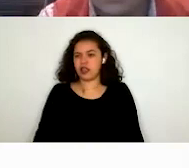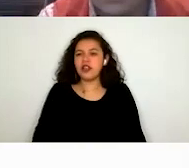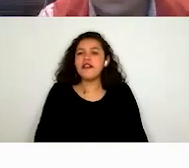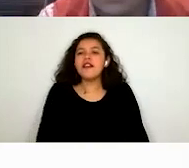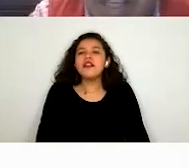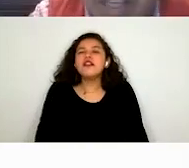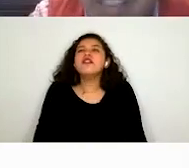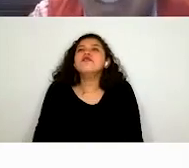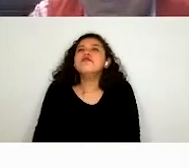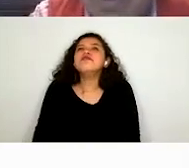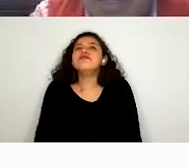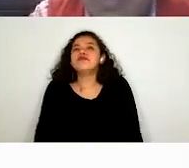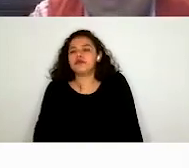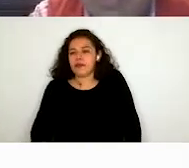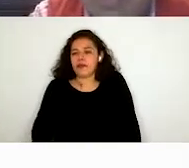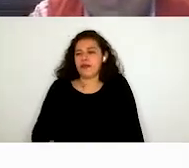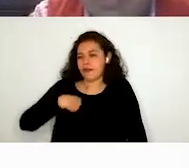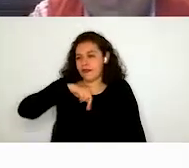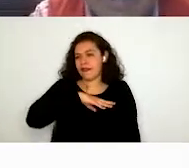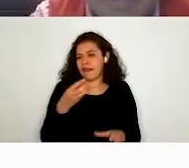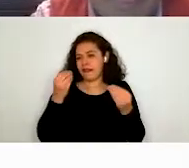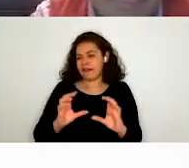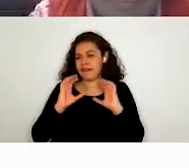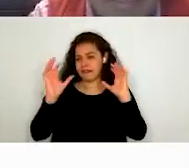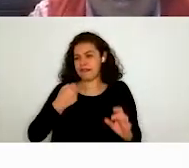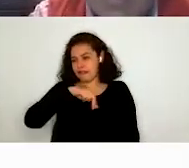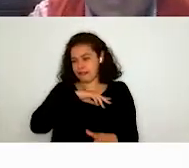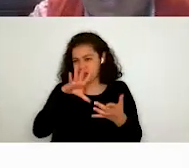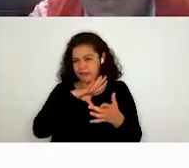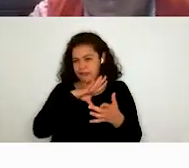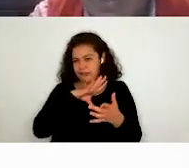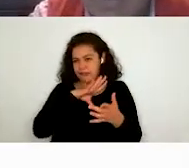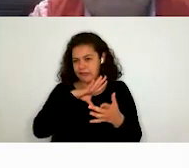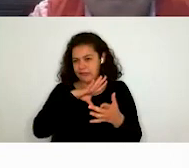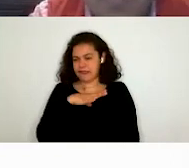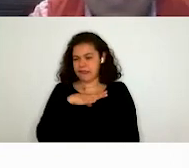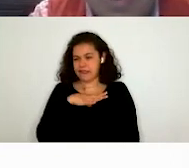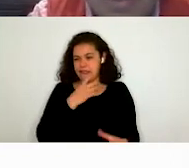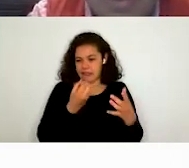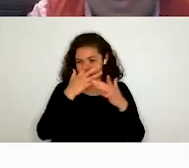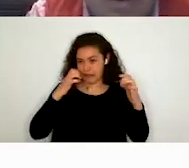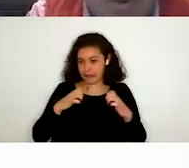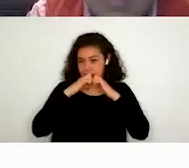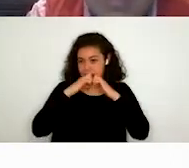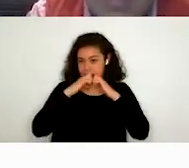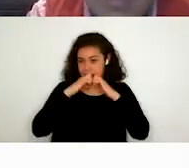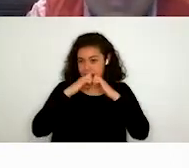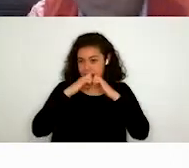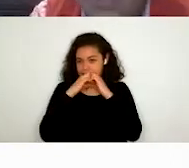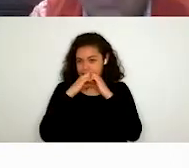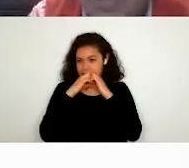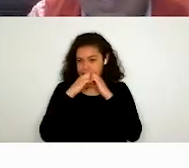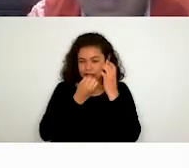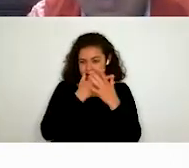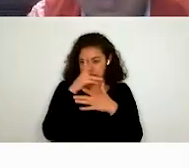cuidado porque sí nos hemos encontrado establecimientos donde las salidas de emergencia o las que no son de emergencia pero